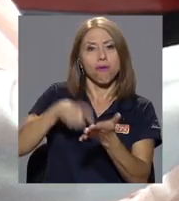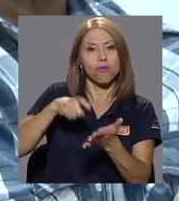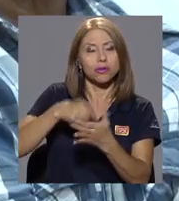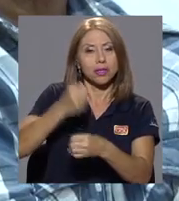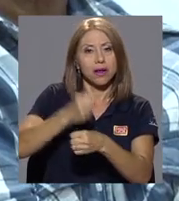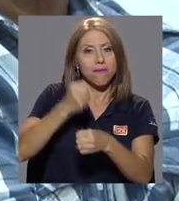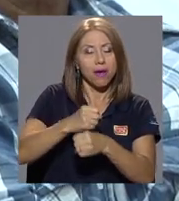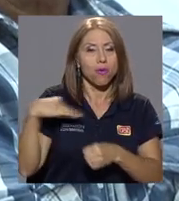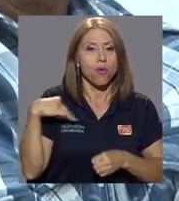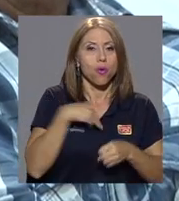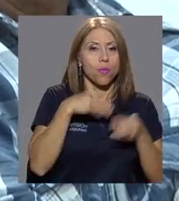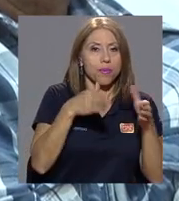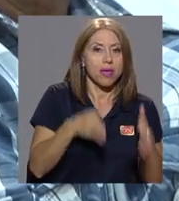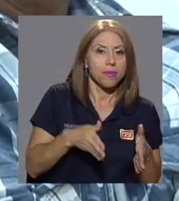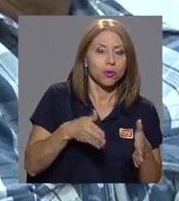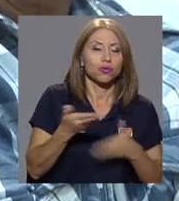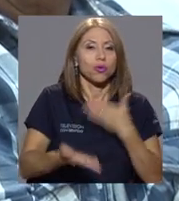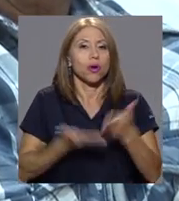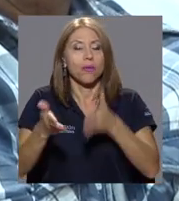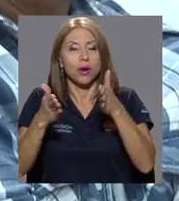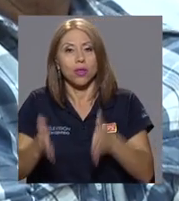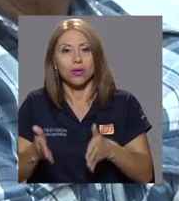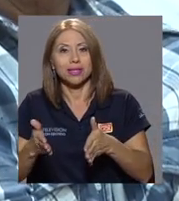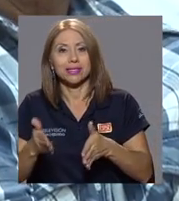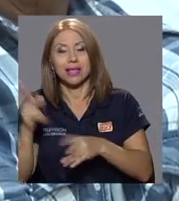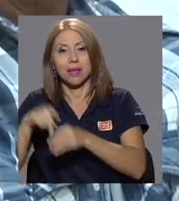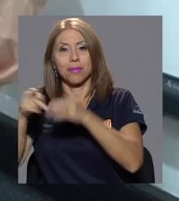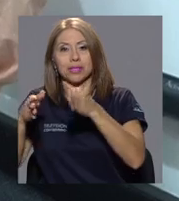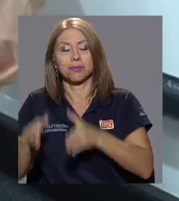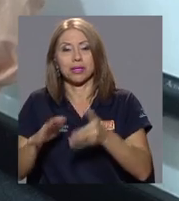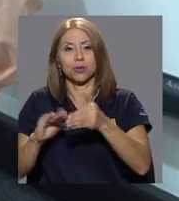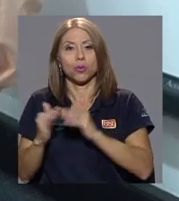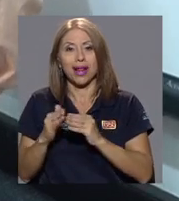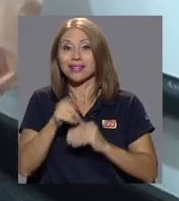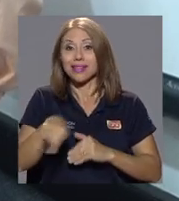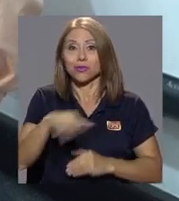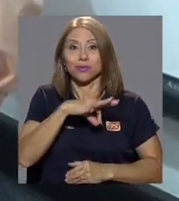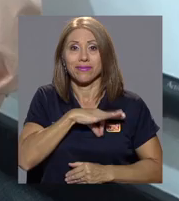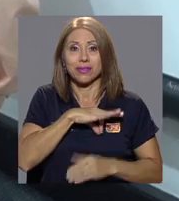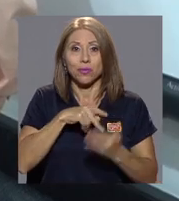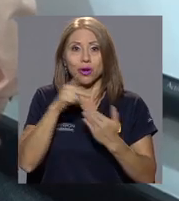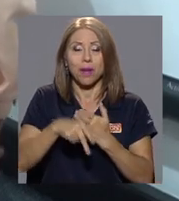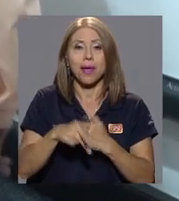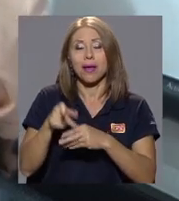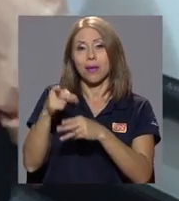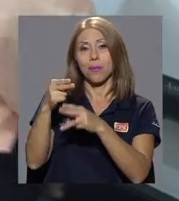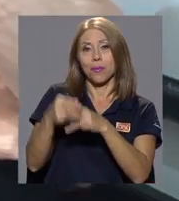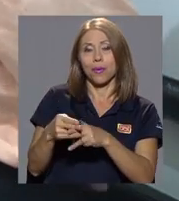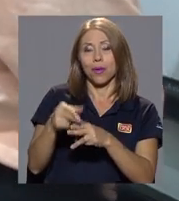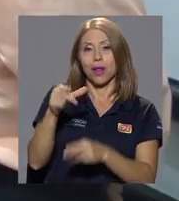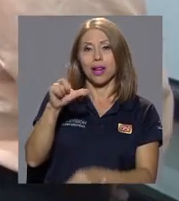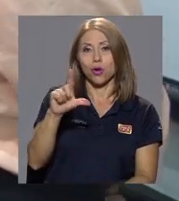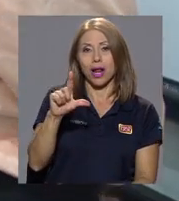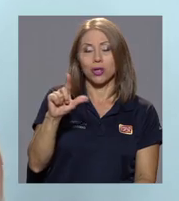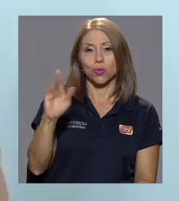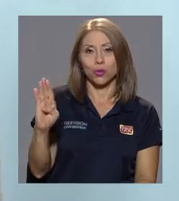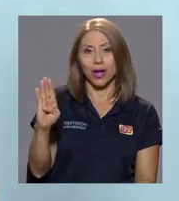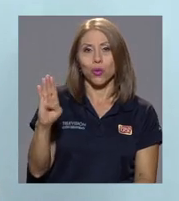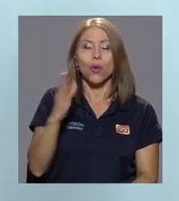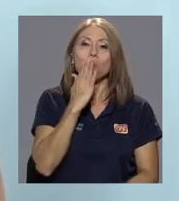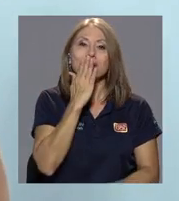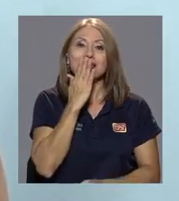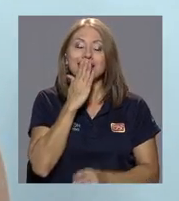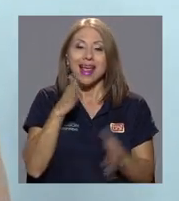miembros, colaboradores y actores comunales que se han beneficiado del programa. Uno de ellos fue Leonardo Huitrago, indígena